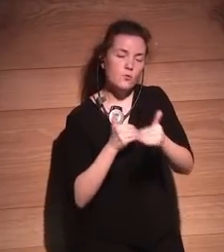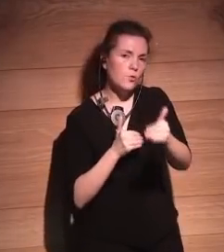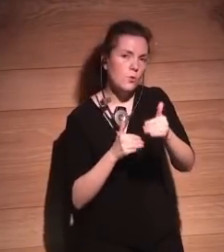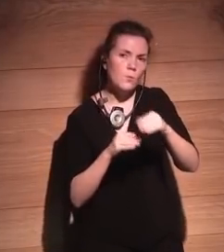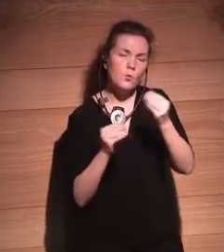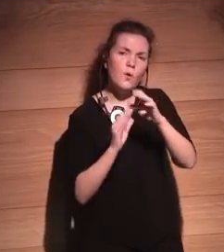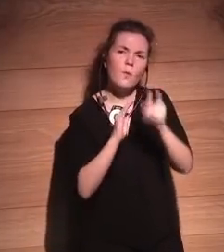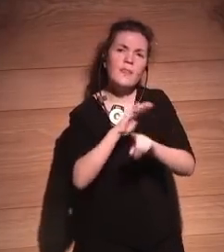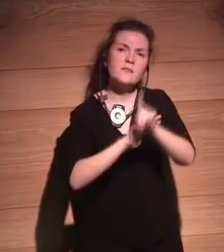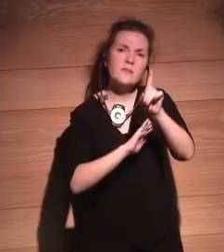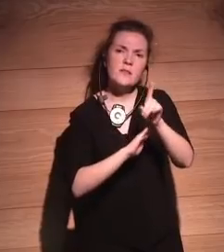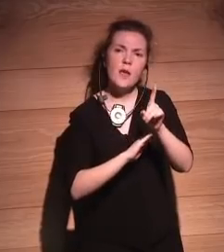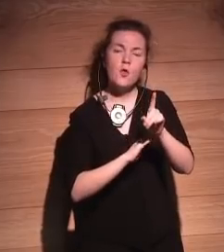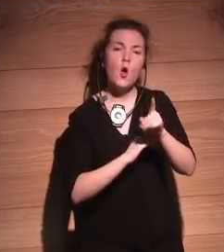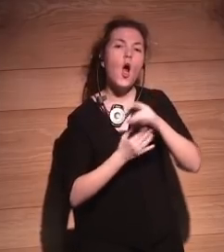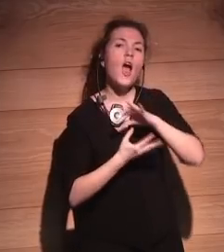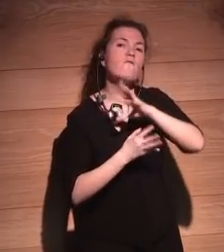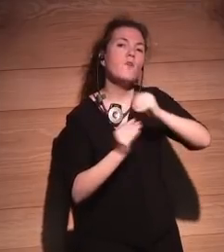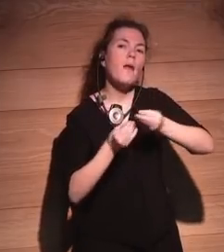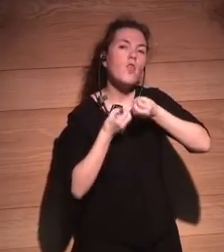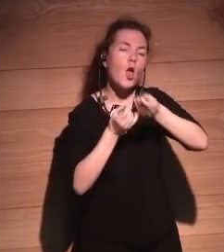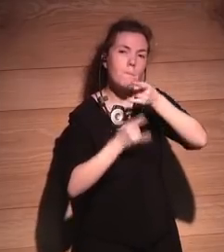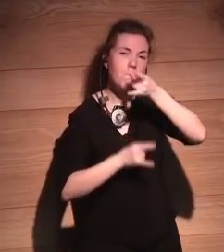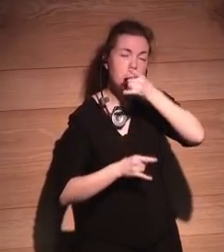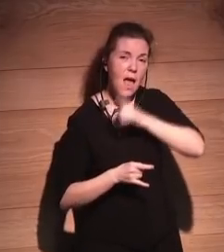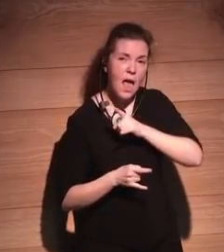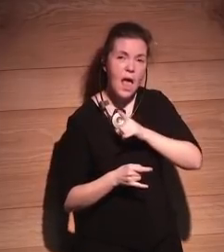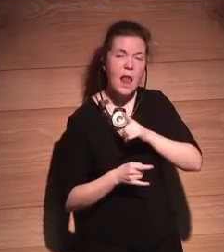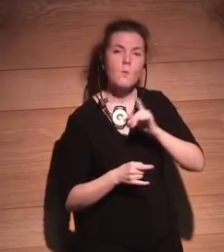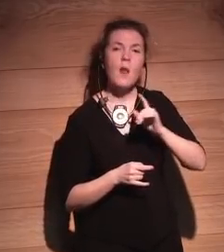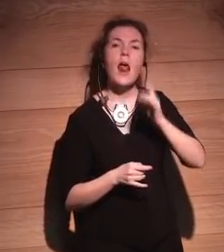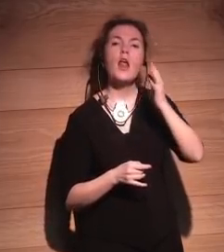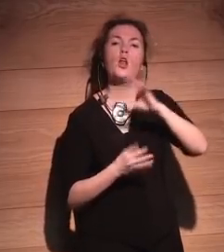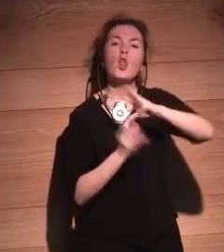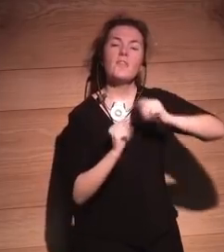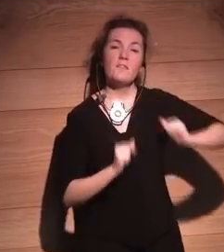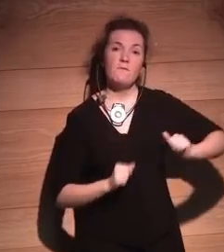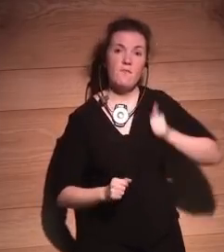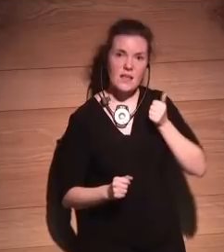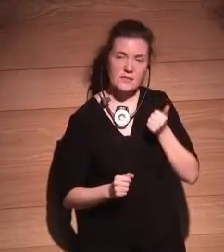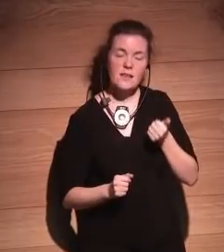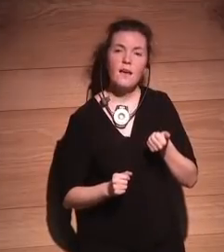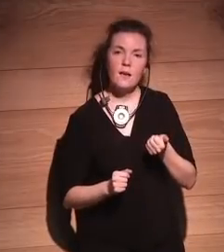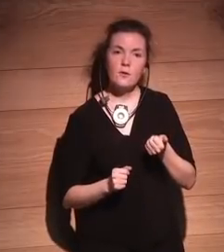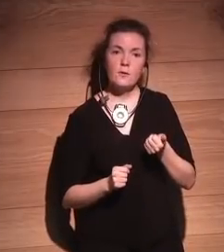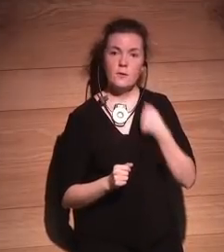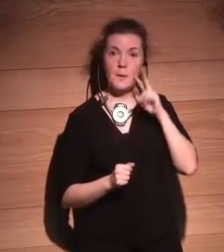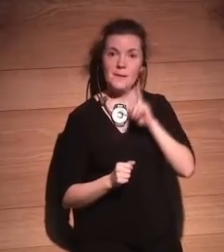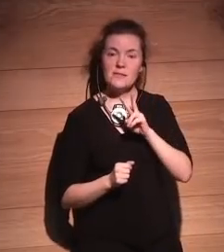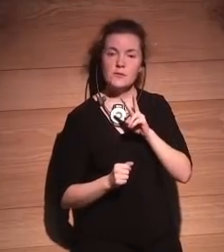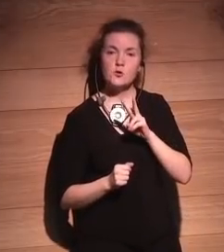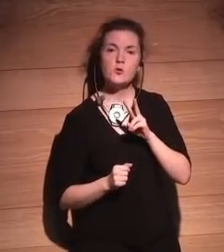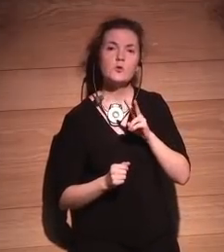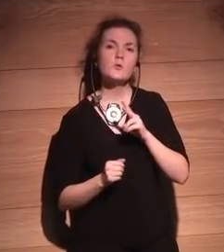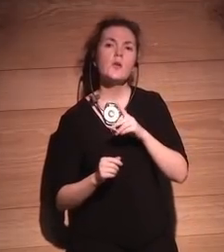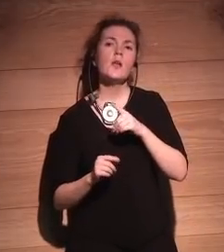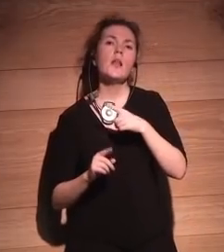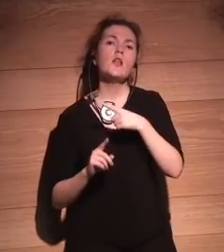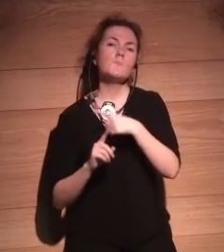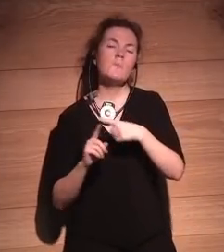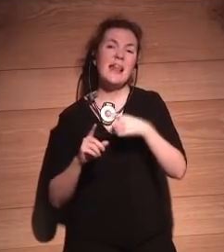desarrollado, la mala información, los fake news, la información falsa. Hemos visto cómo los medios de